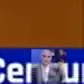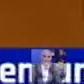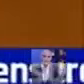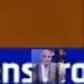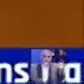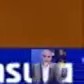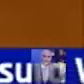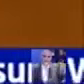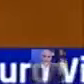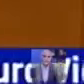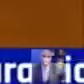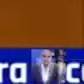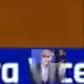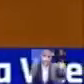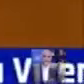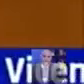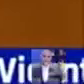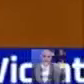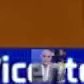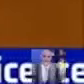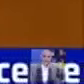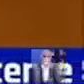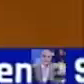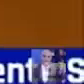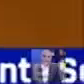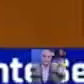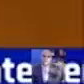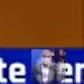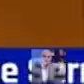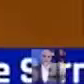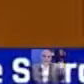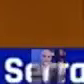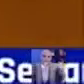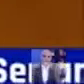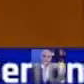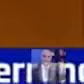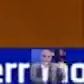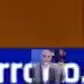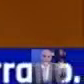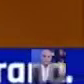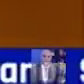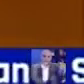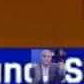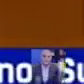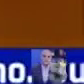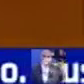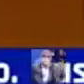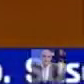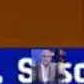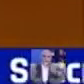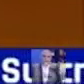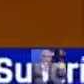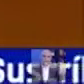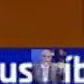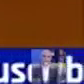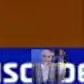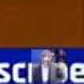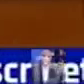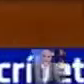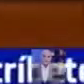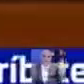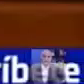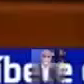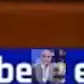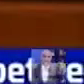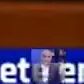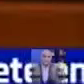Ricardo Anaya al mismo tiempo en el que participaba en la Operación Berlín, al mismo tiempo